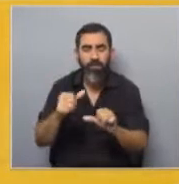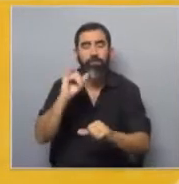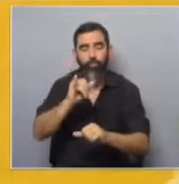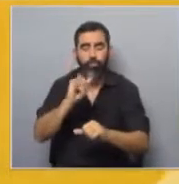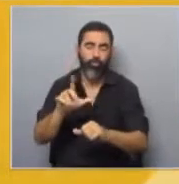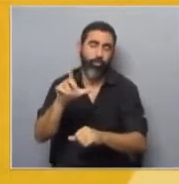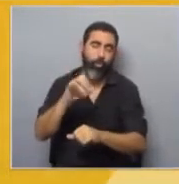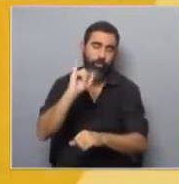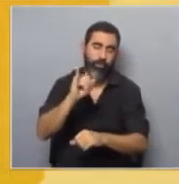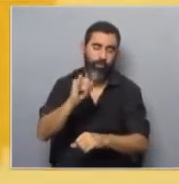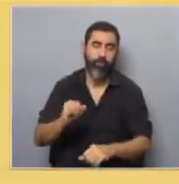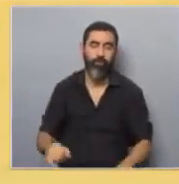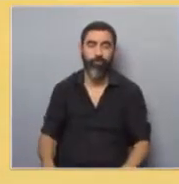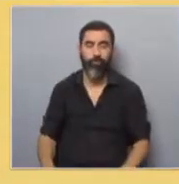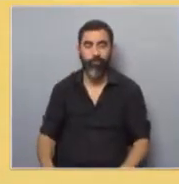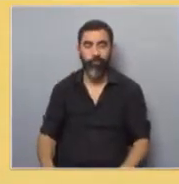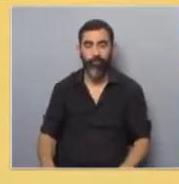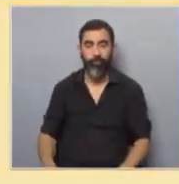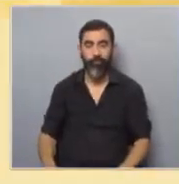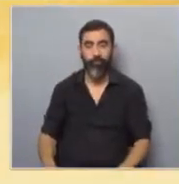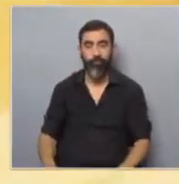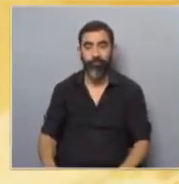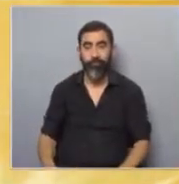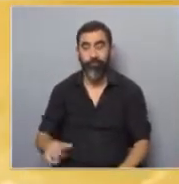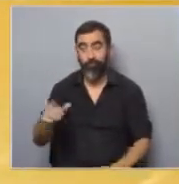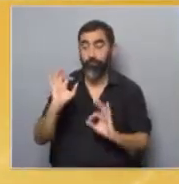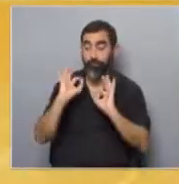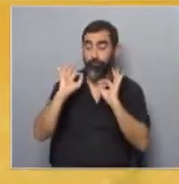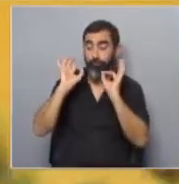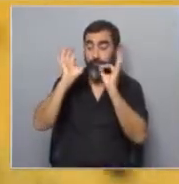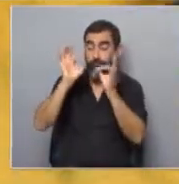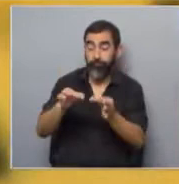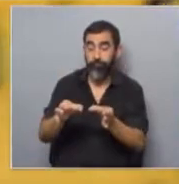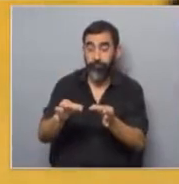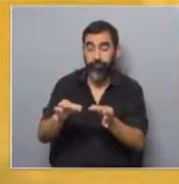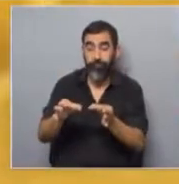no. Sí. Don Clemente llegaba,